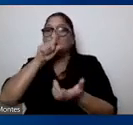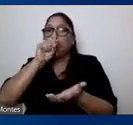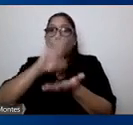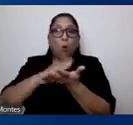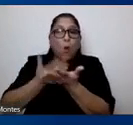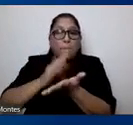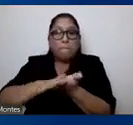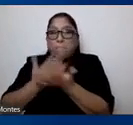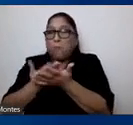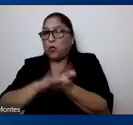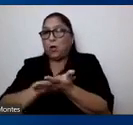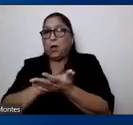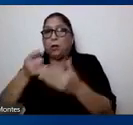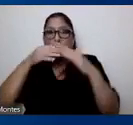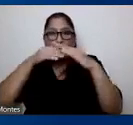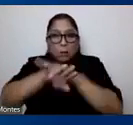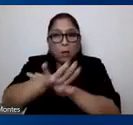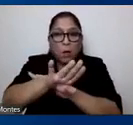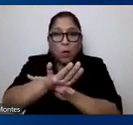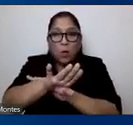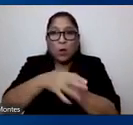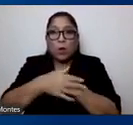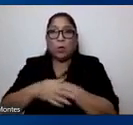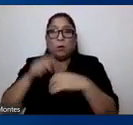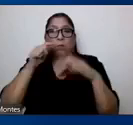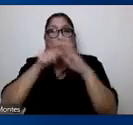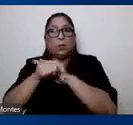pues victiman a 15 personas y a un niño,